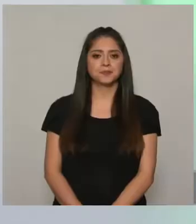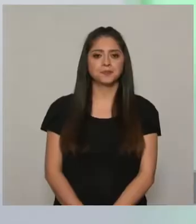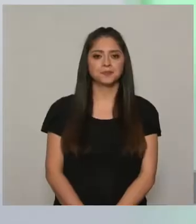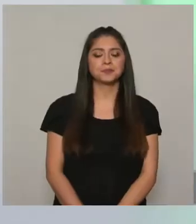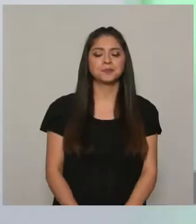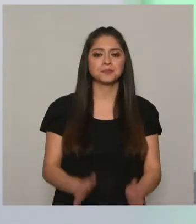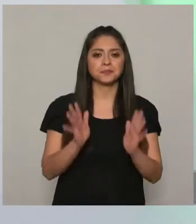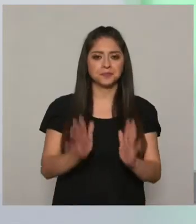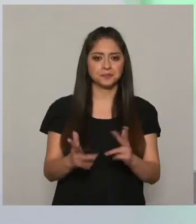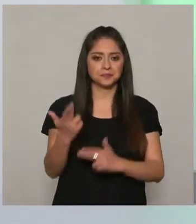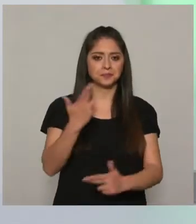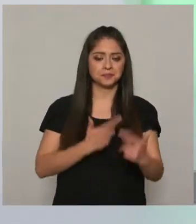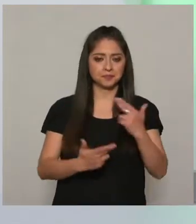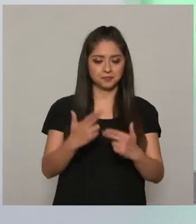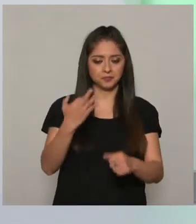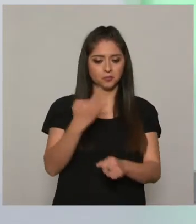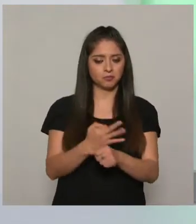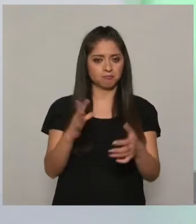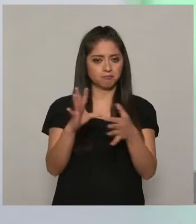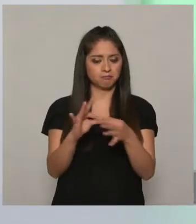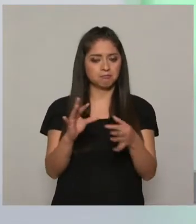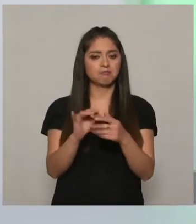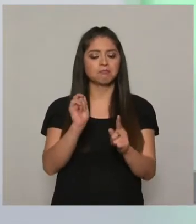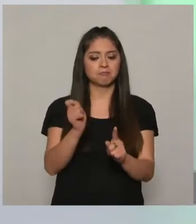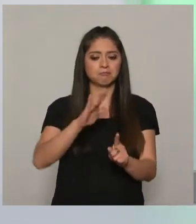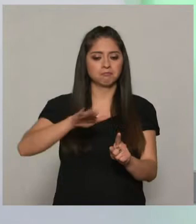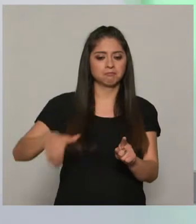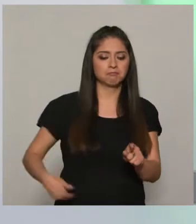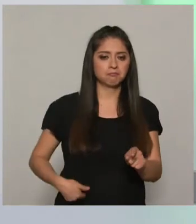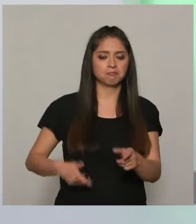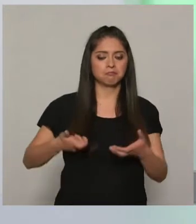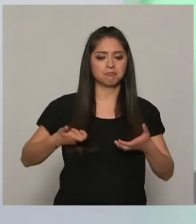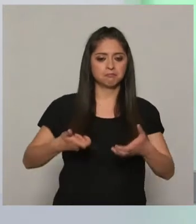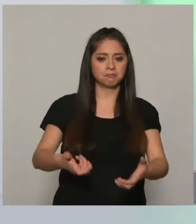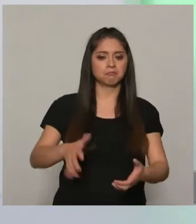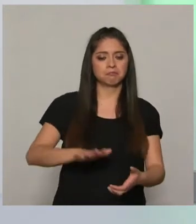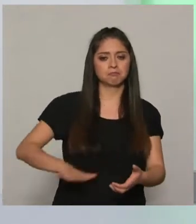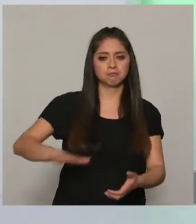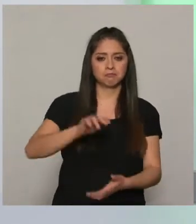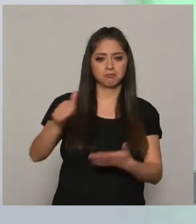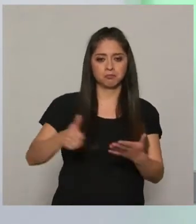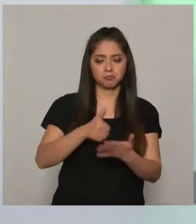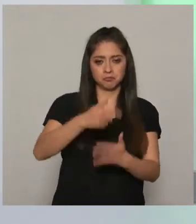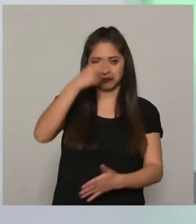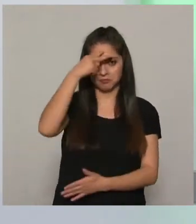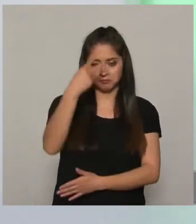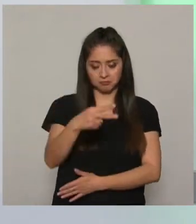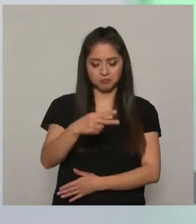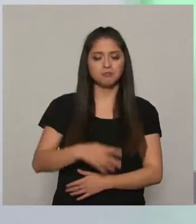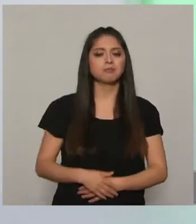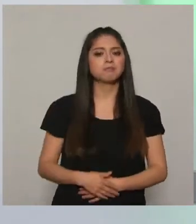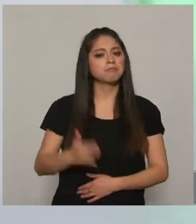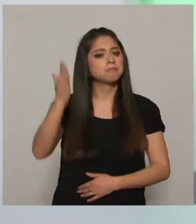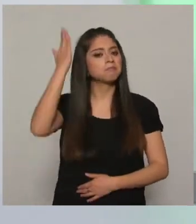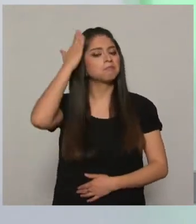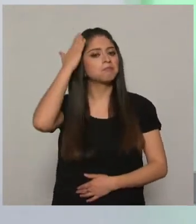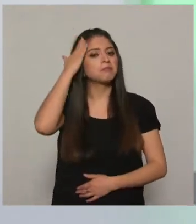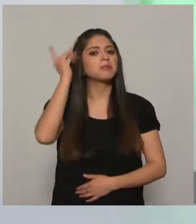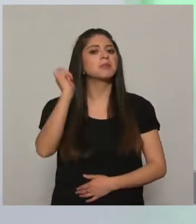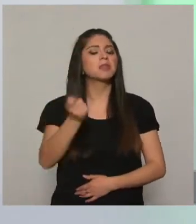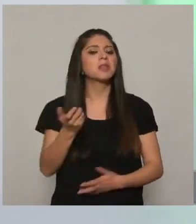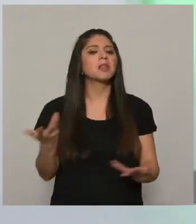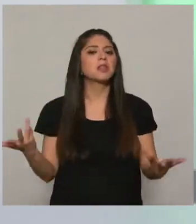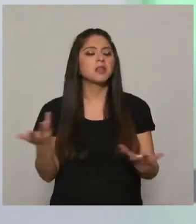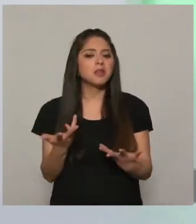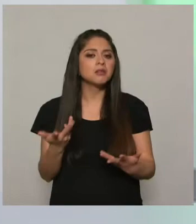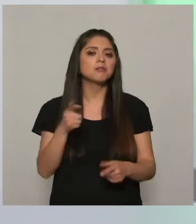Ya estamos de vuelta. El tema en la mesa, los incidentes viales registrados en la Ciudad de México y lo que está haciendo la autoridad específicamente, que